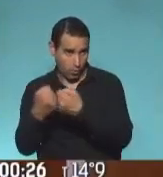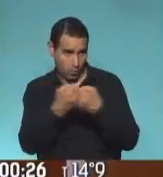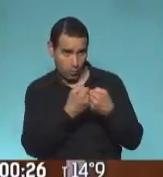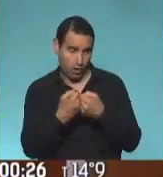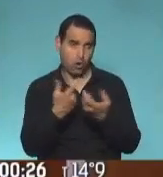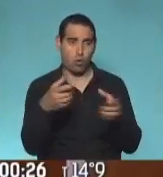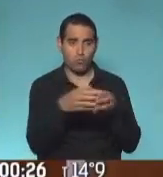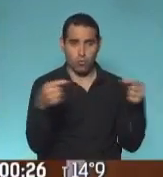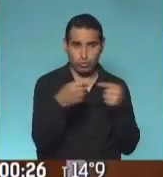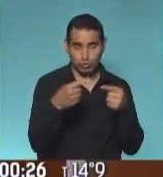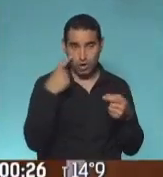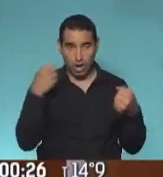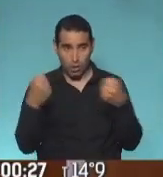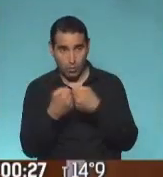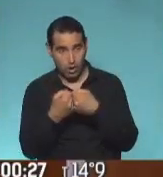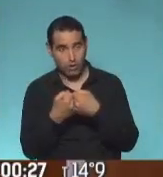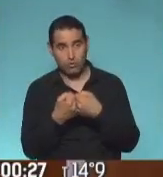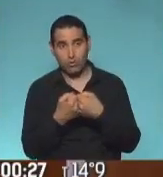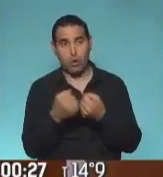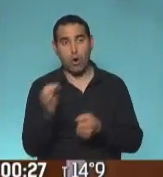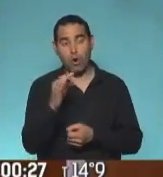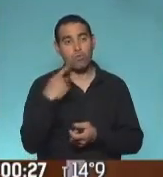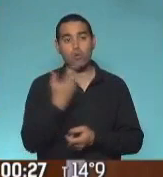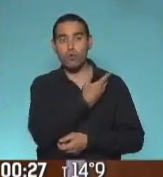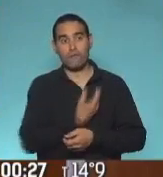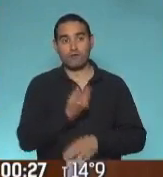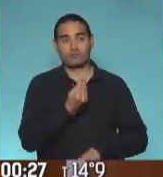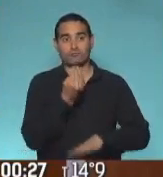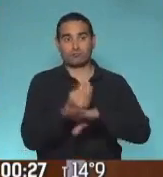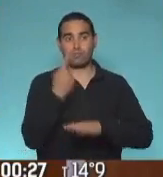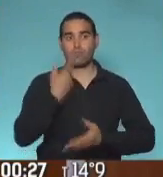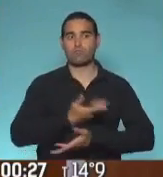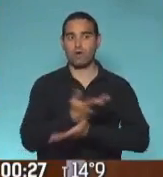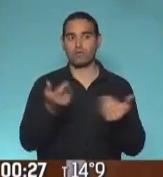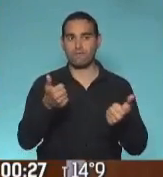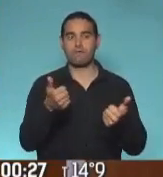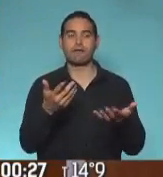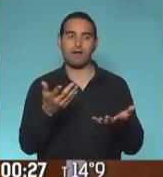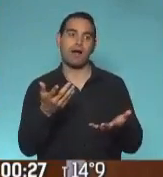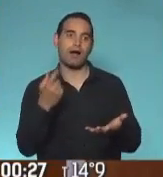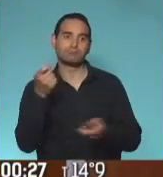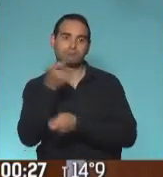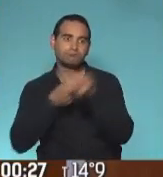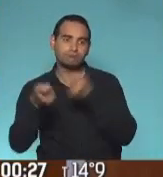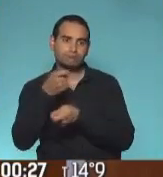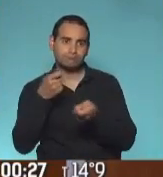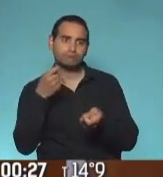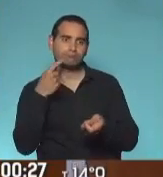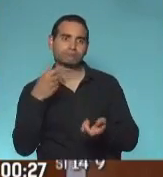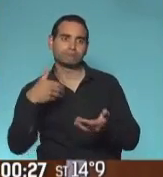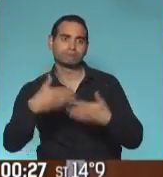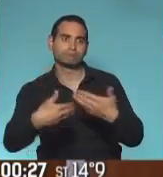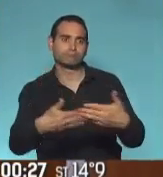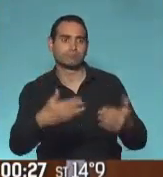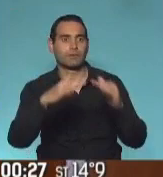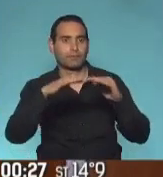con oposición, o las señales de un gobierno entrante tendrían que ser más convergentes para coordinar esas expectativas y que se